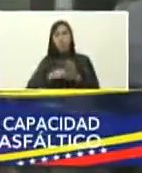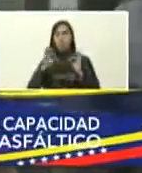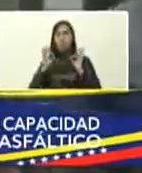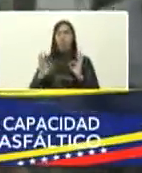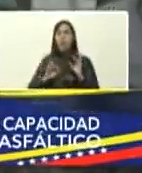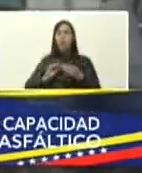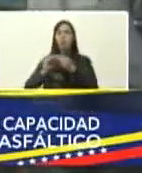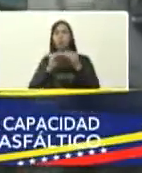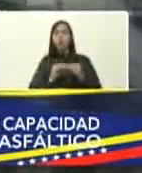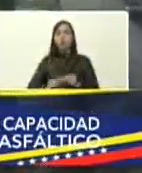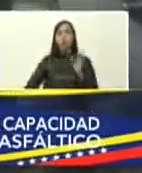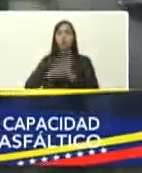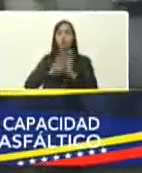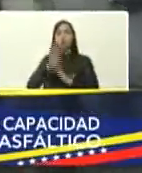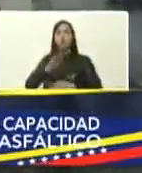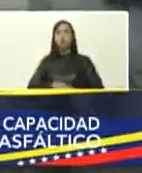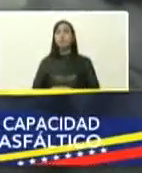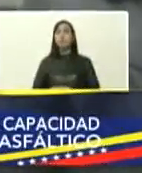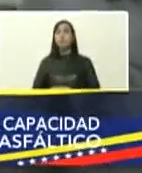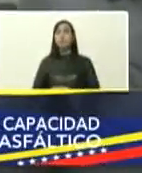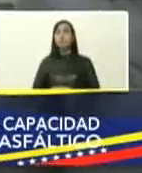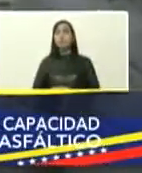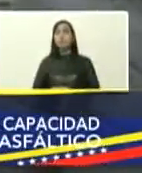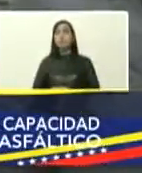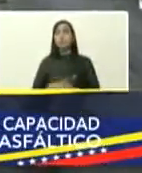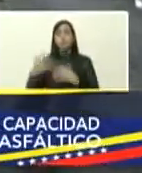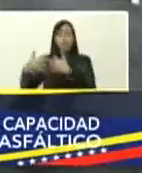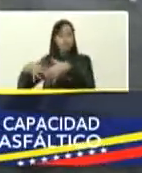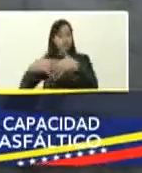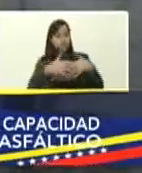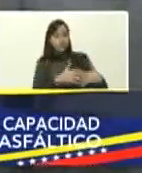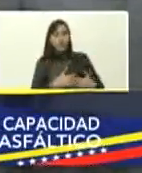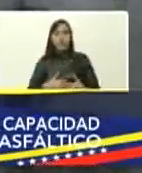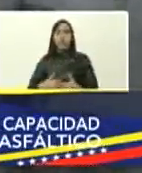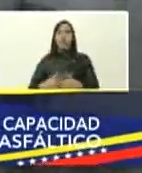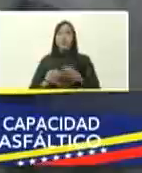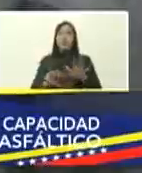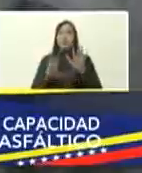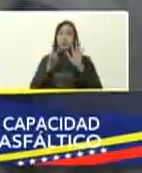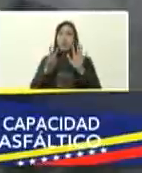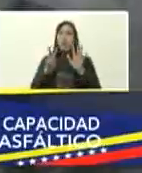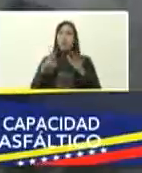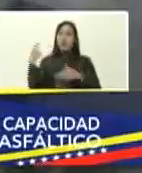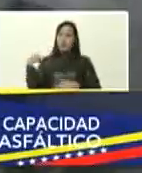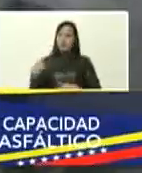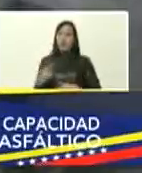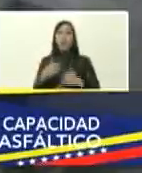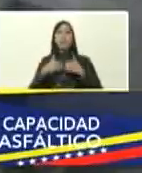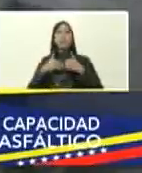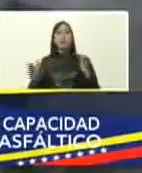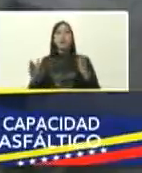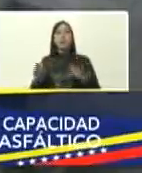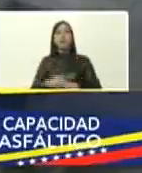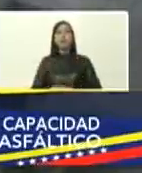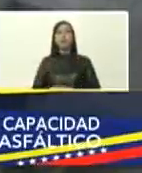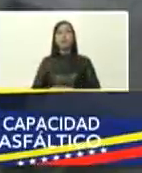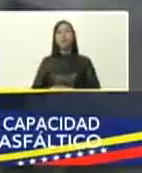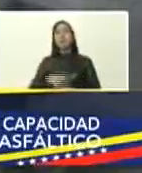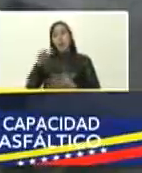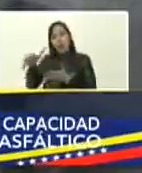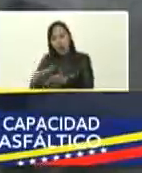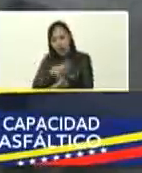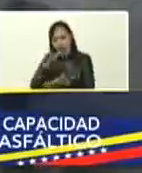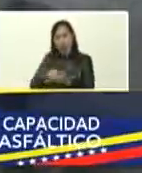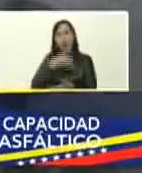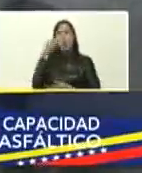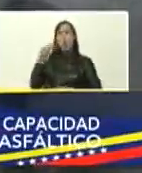además, presidente, que tenemos 7 motores en esta zona industrial que están activos. El motor agroalimentario, el